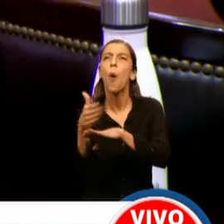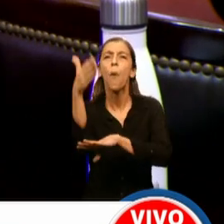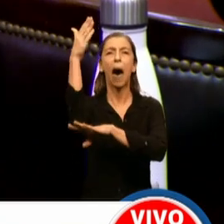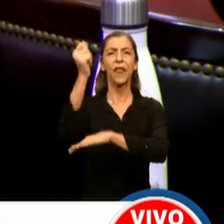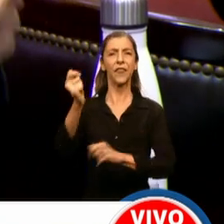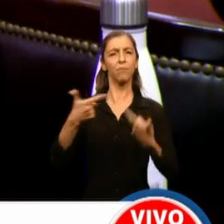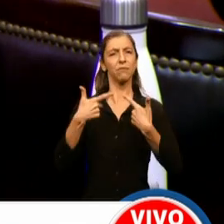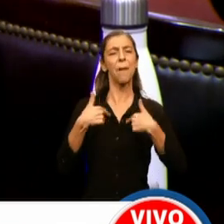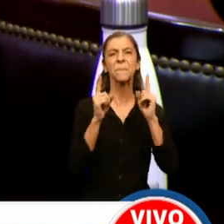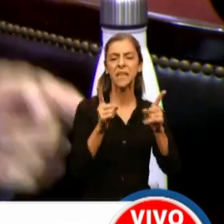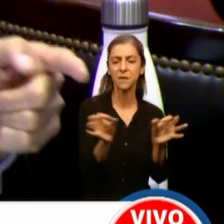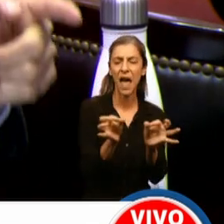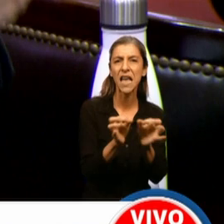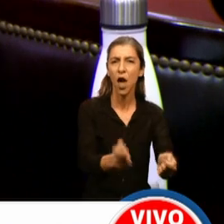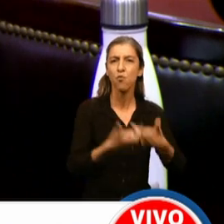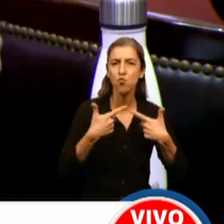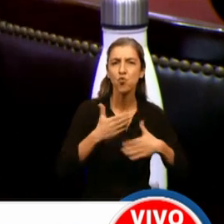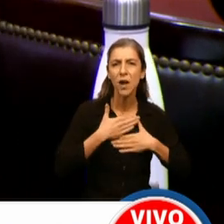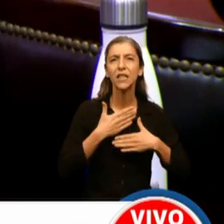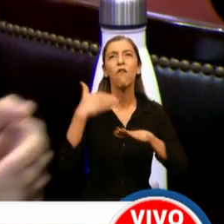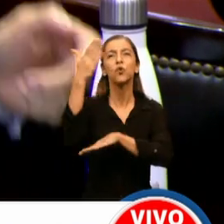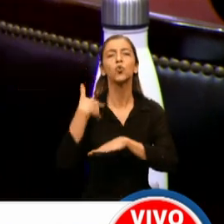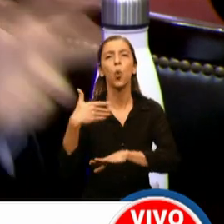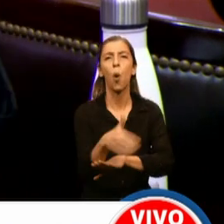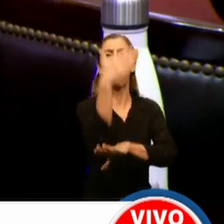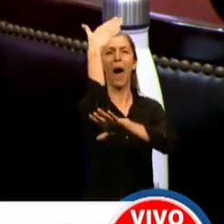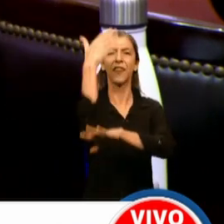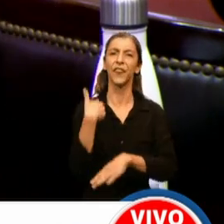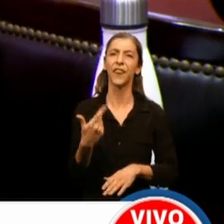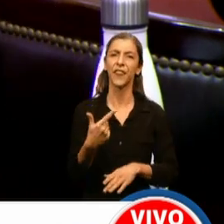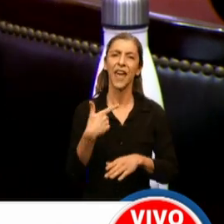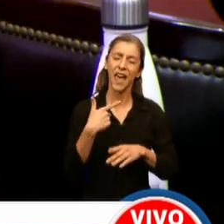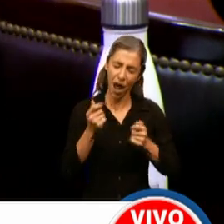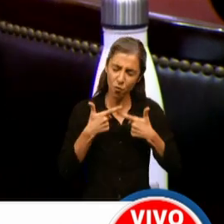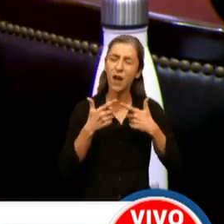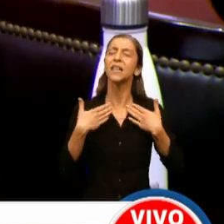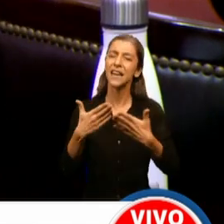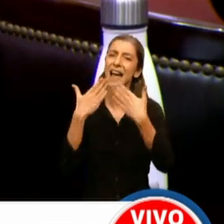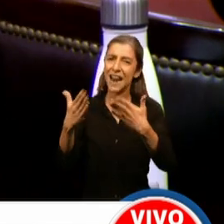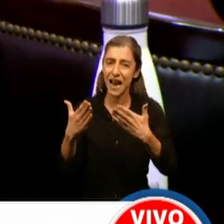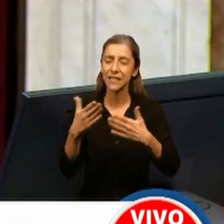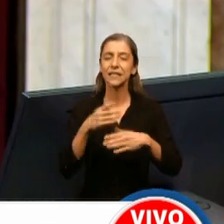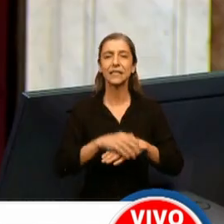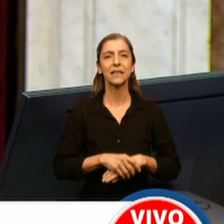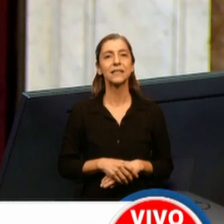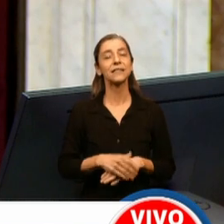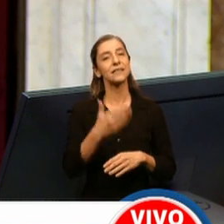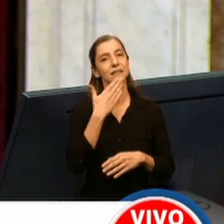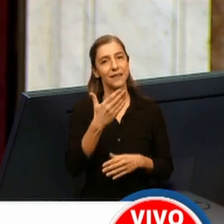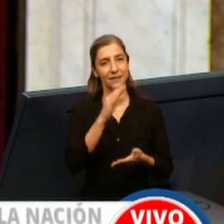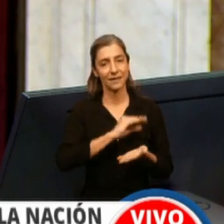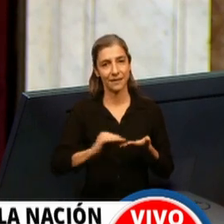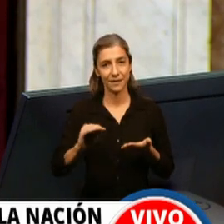nos corresponden por derechos históricos geográficos y políticos gracias presidente gracias diputados leyva